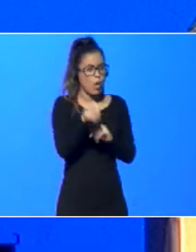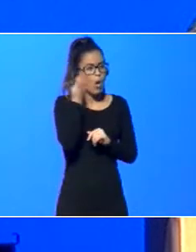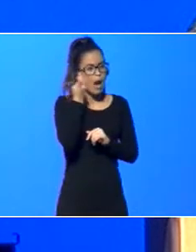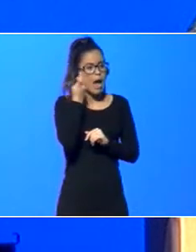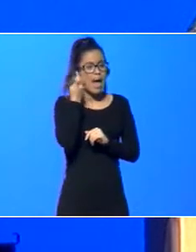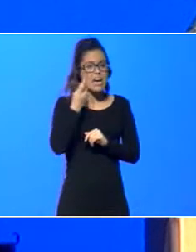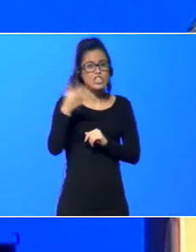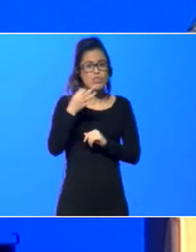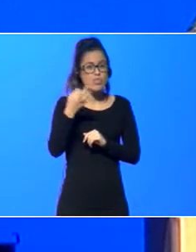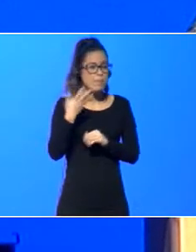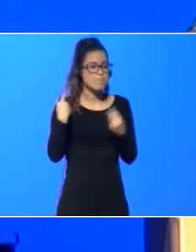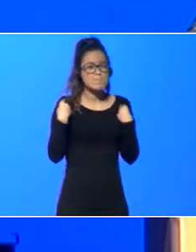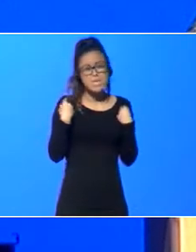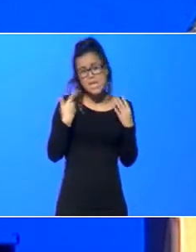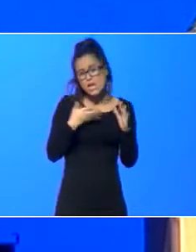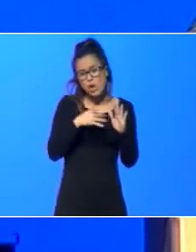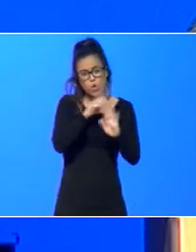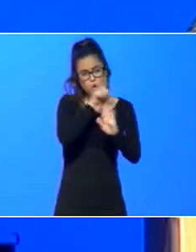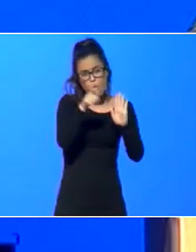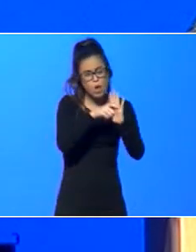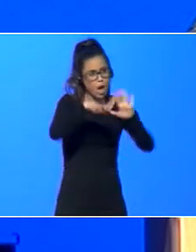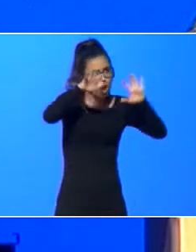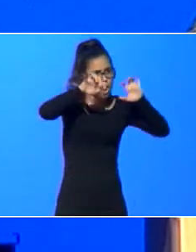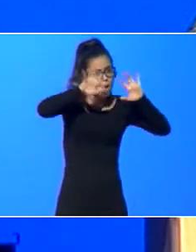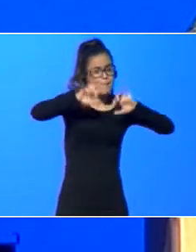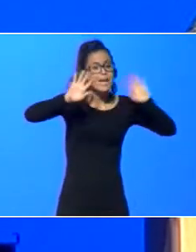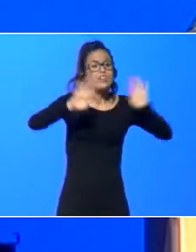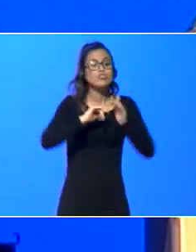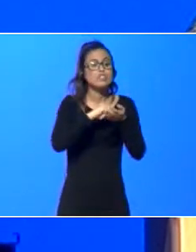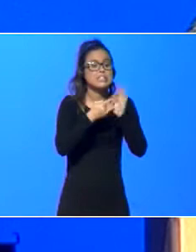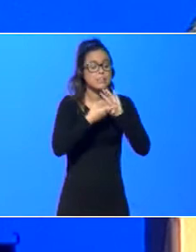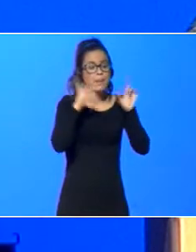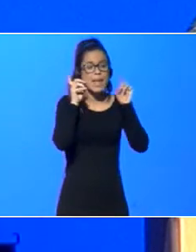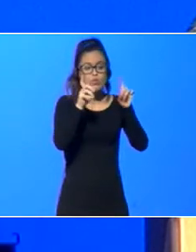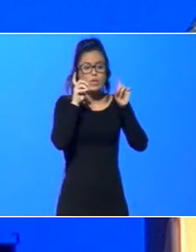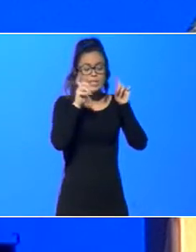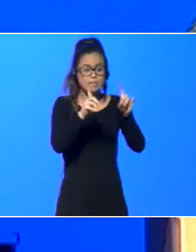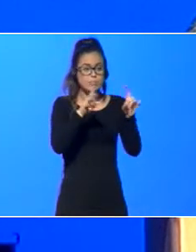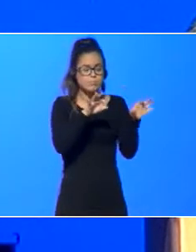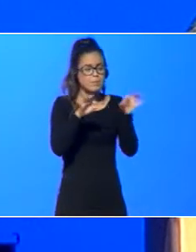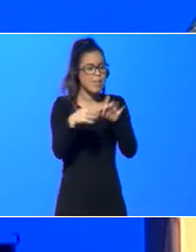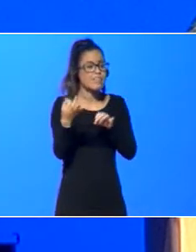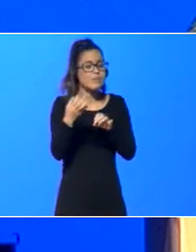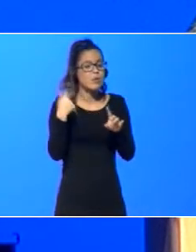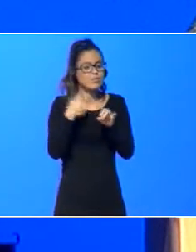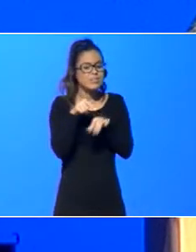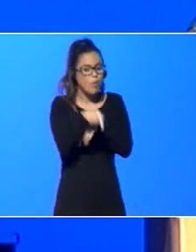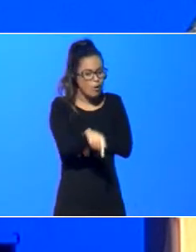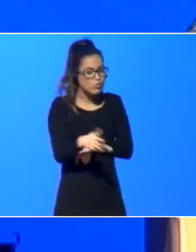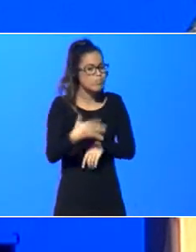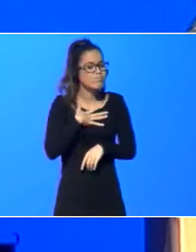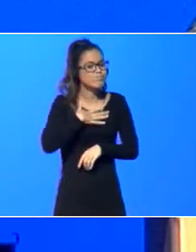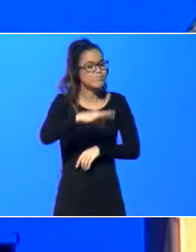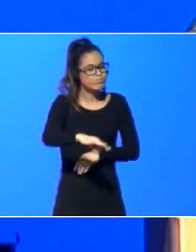aprendiendo a aprender toda la vida. Pero claro, se trata de hacer un sistema educativo que tenga dispositivos para hacer eso posible. Y eso es lo que todavía